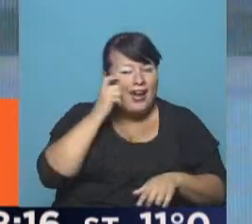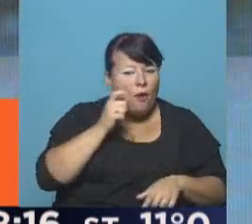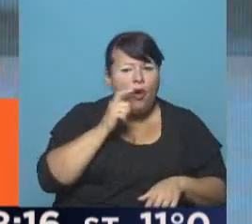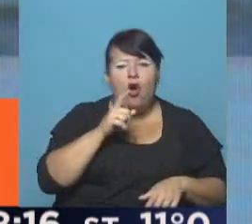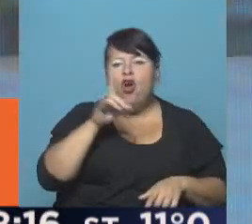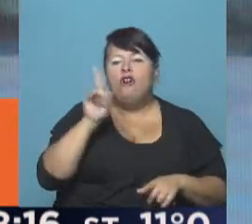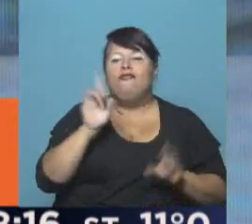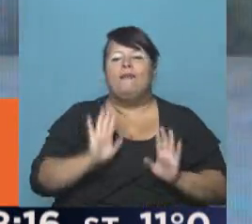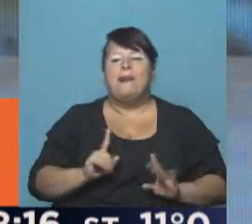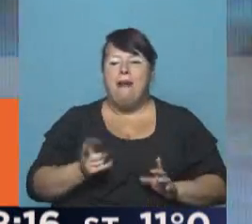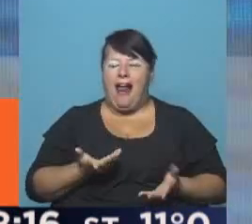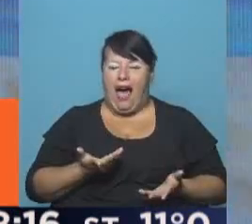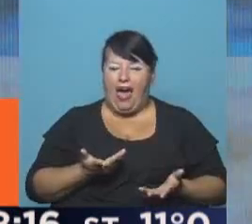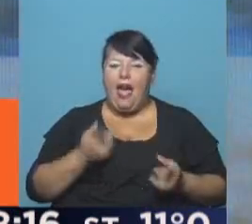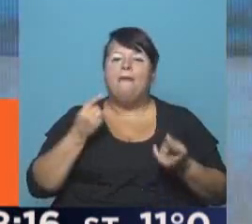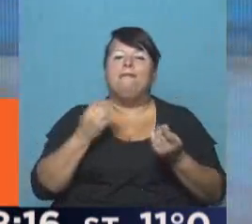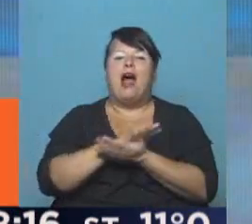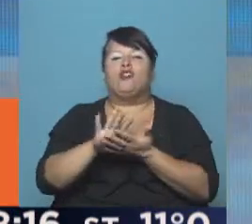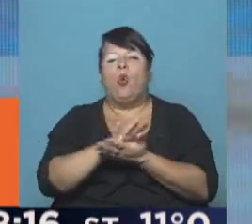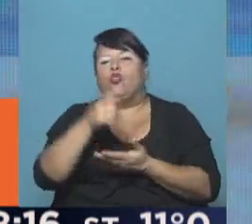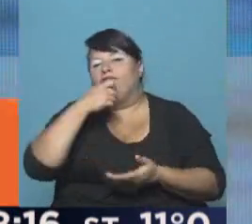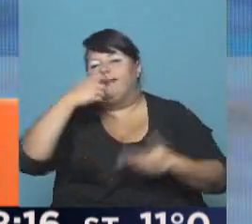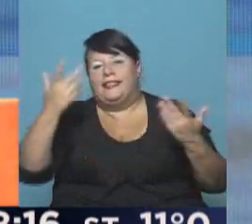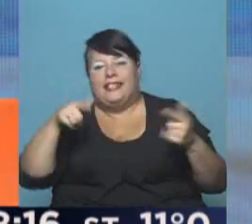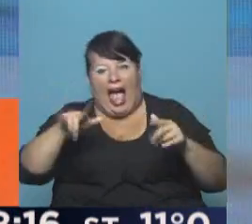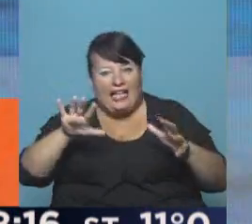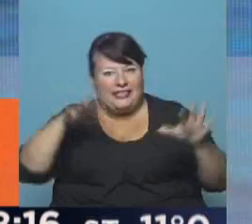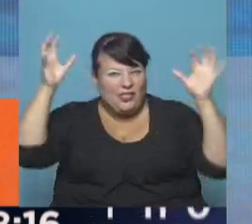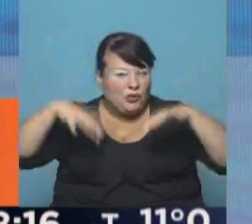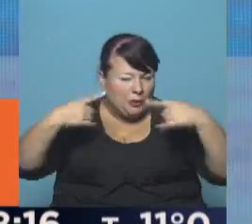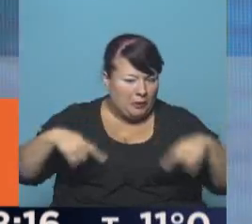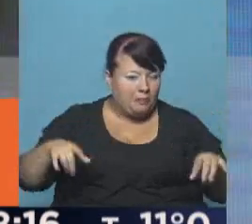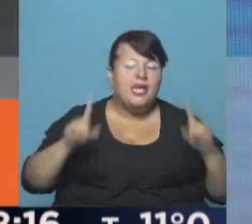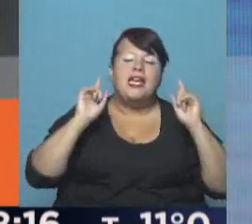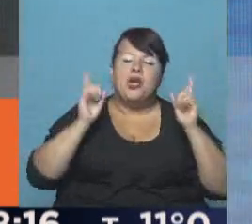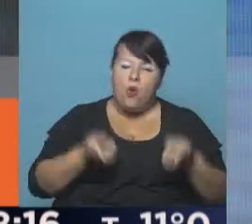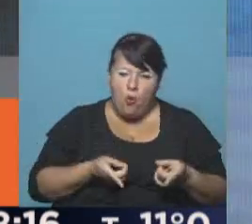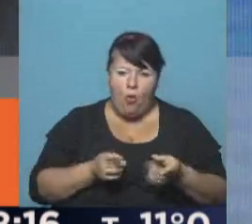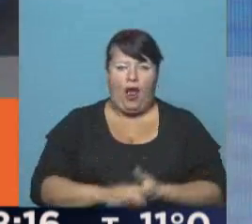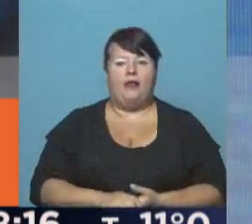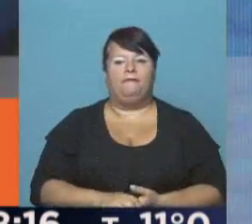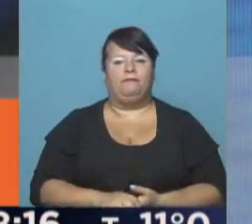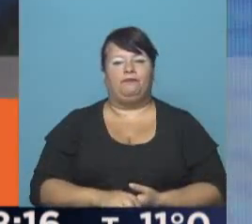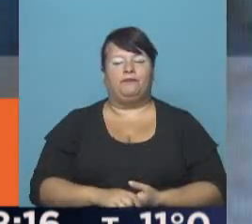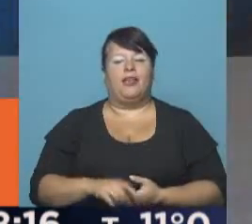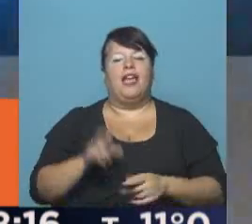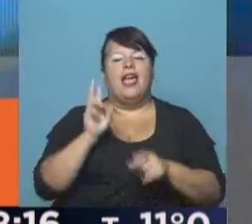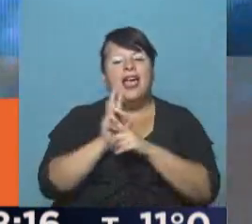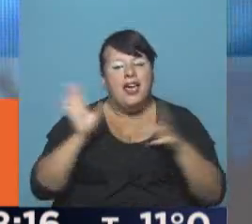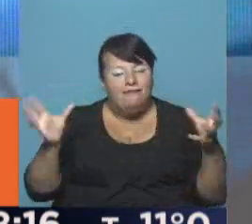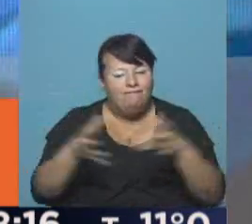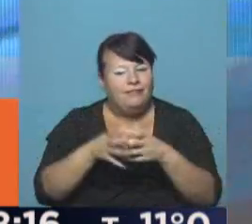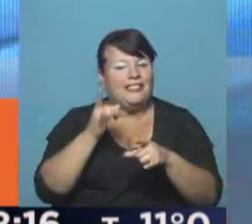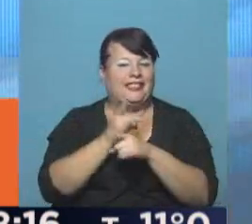estaba preparada para hacer frente si a este escenario de todas maneras este la contingencia